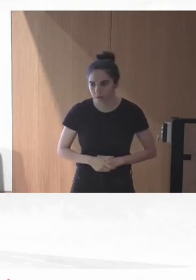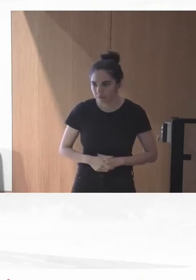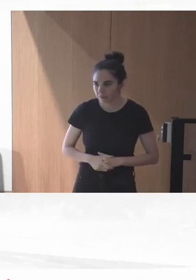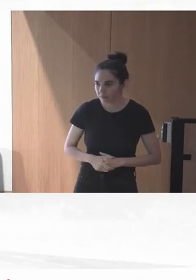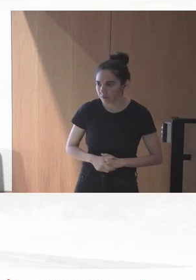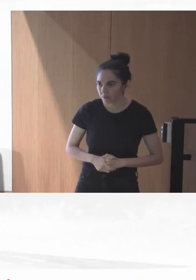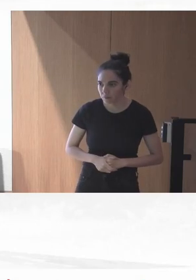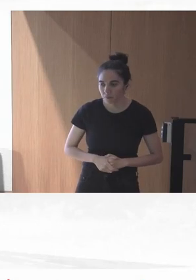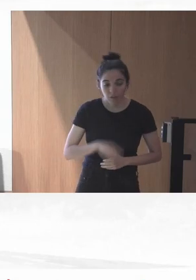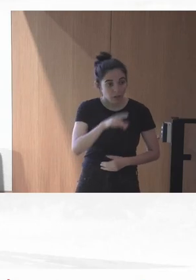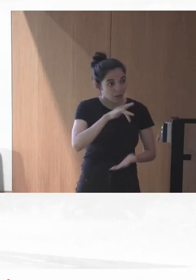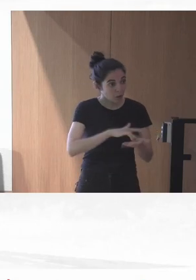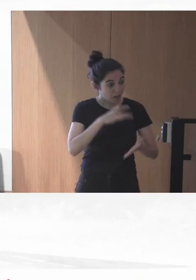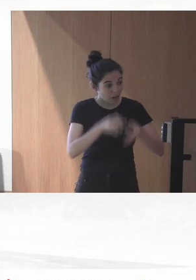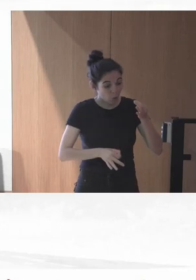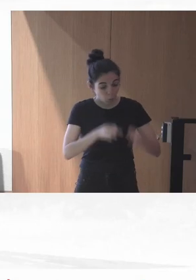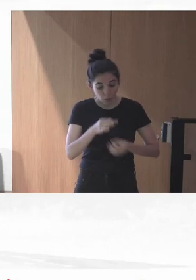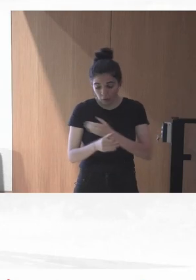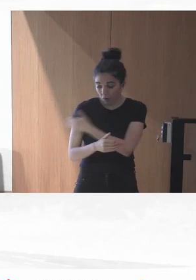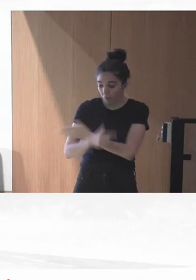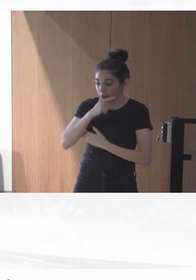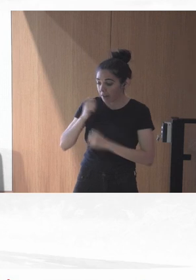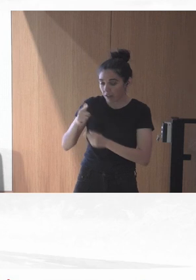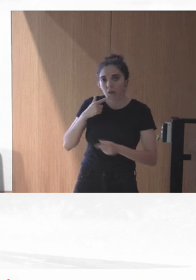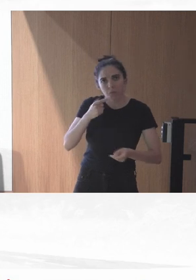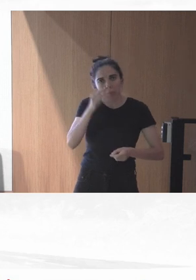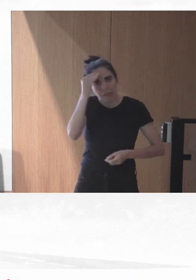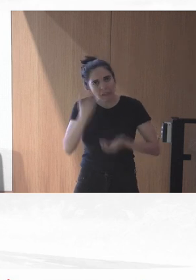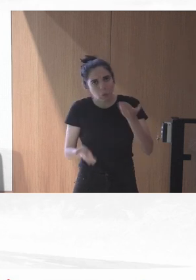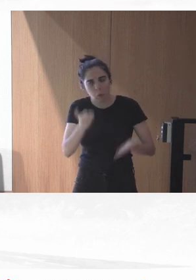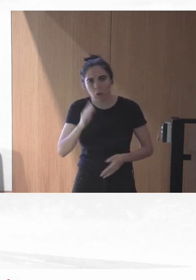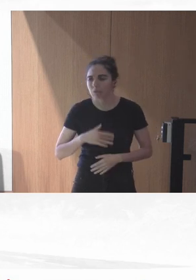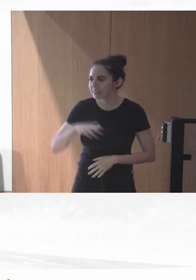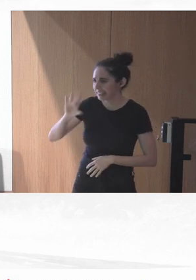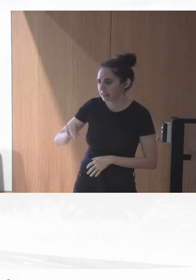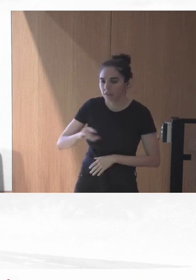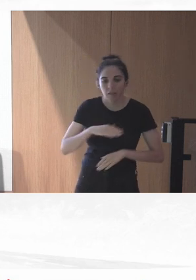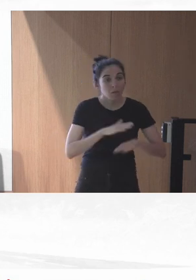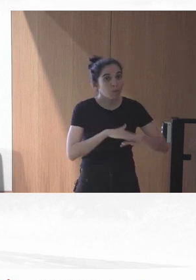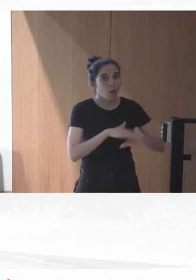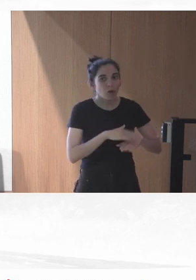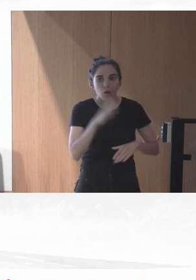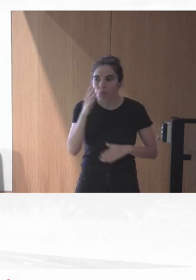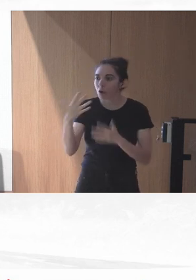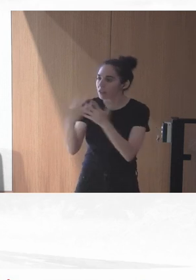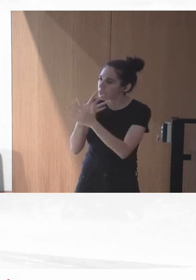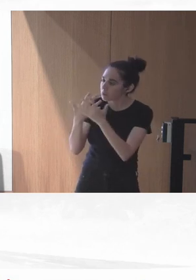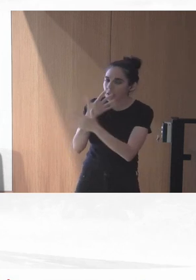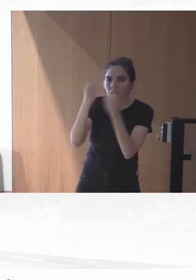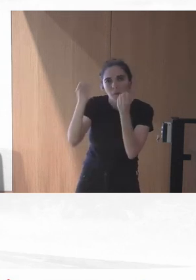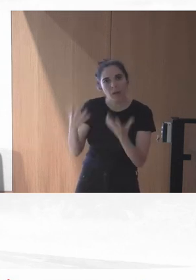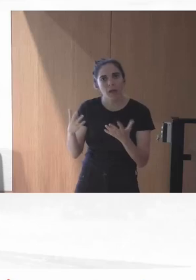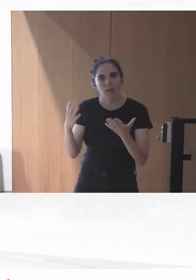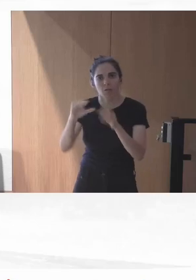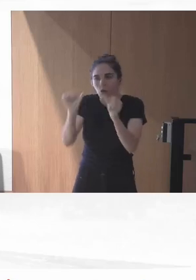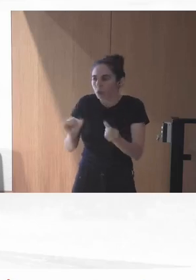¿Justo en el juicio que fuiste con facilitador? Sí. ¿Por qué? Pues porque me lo explicaban todo de buena manera,